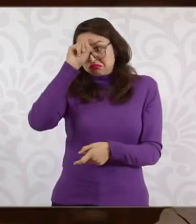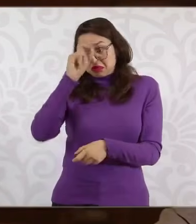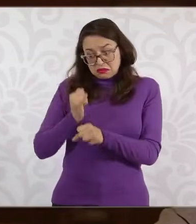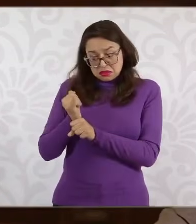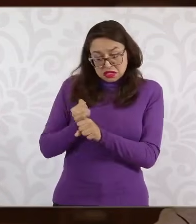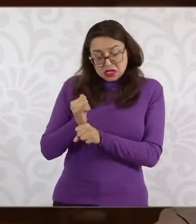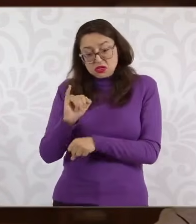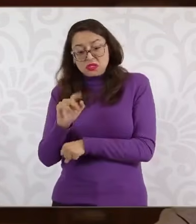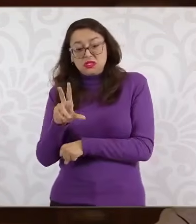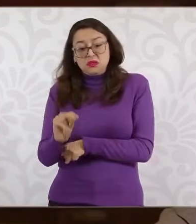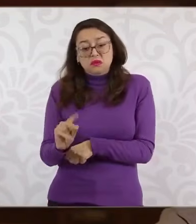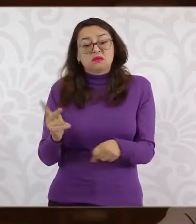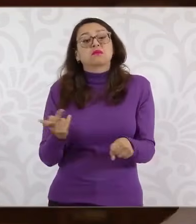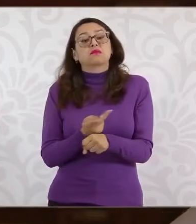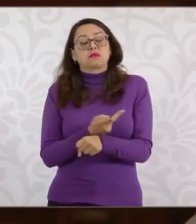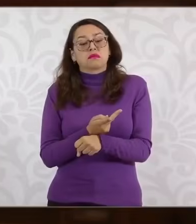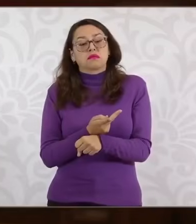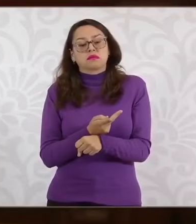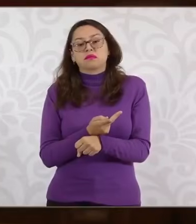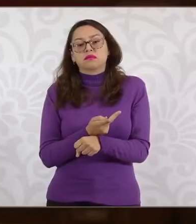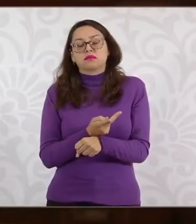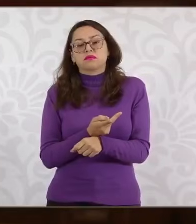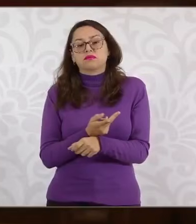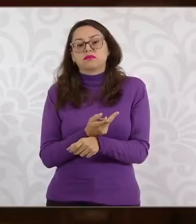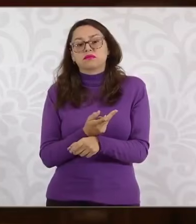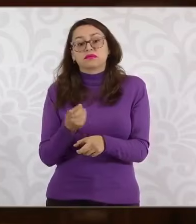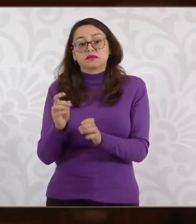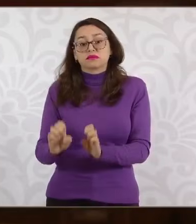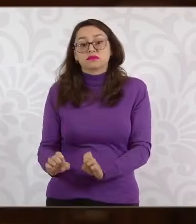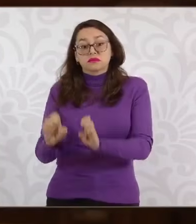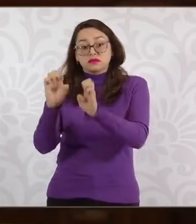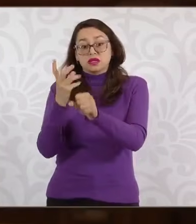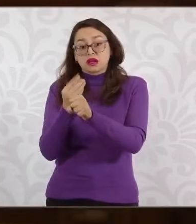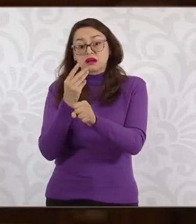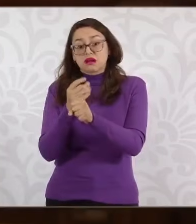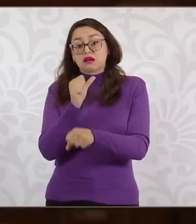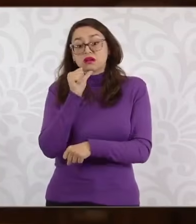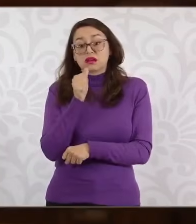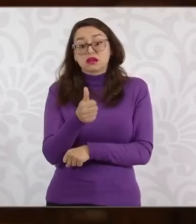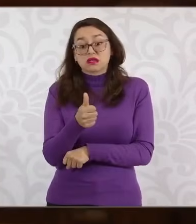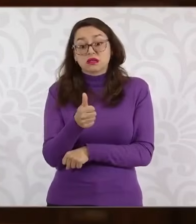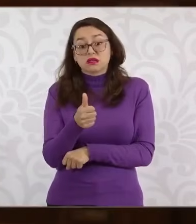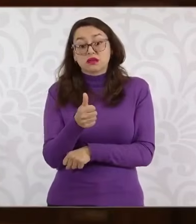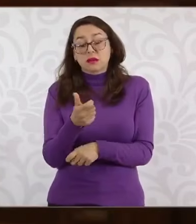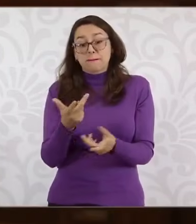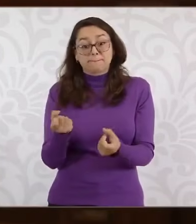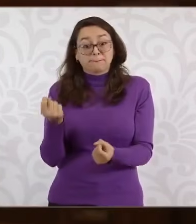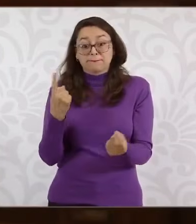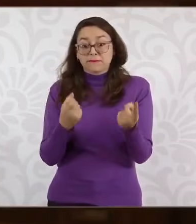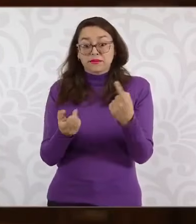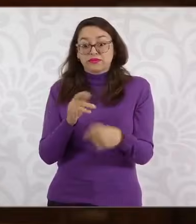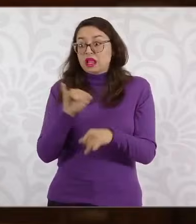al respecto, y también el asunto de que no se ha cumplido el asunto de la vivienda en esa zona. Muchos de ellos viven hasta en esa, pagan muy